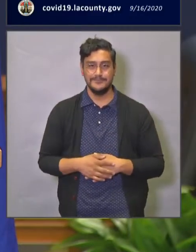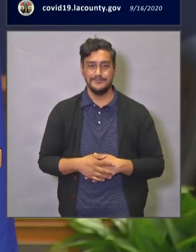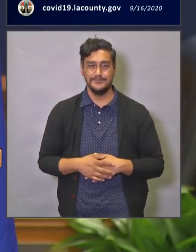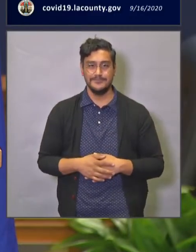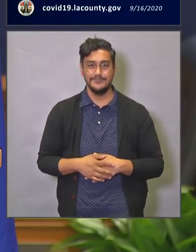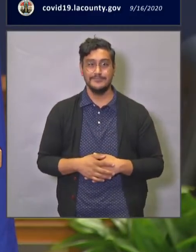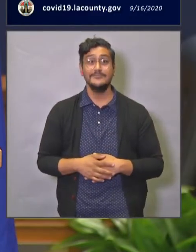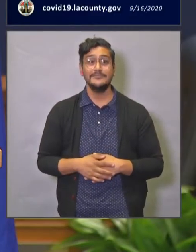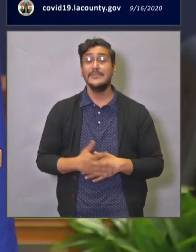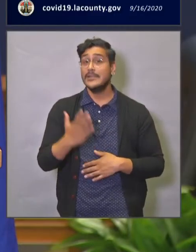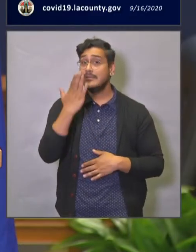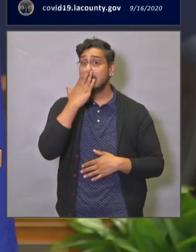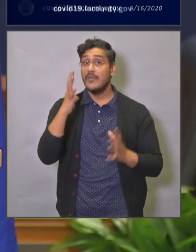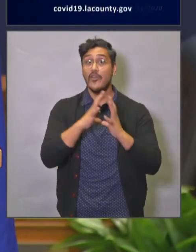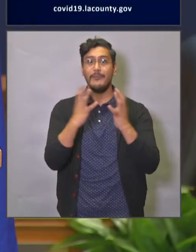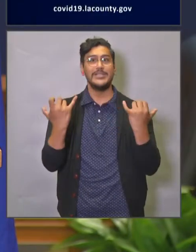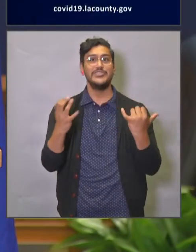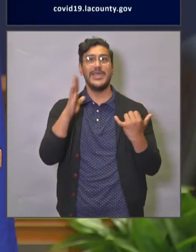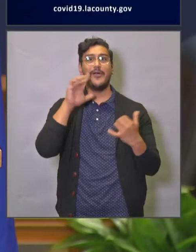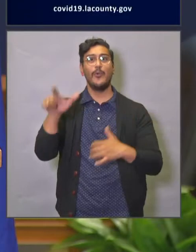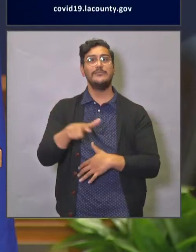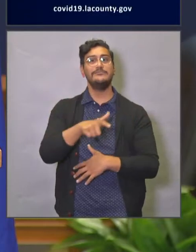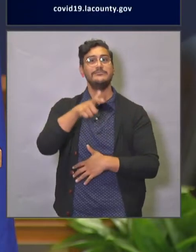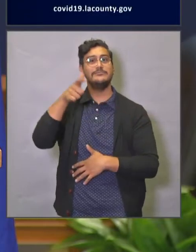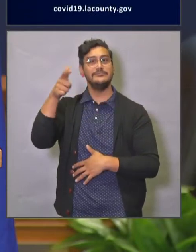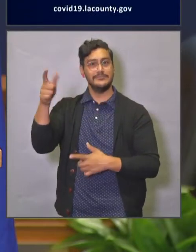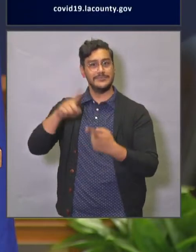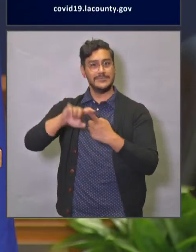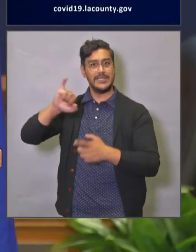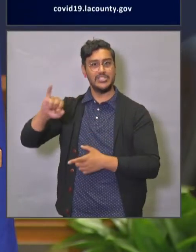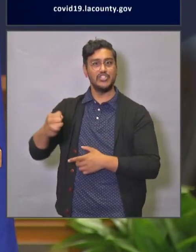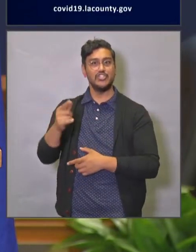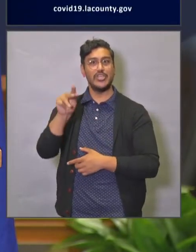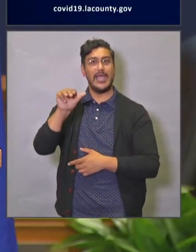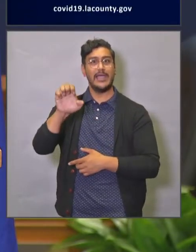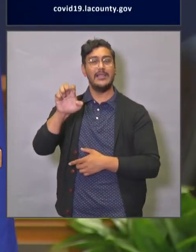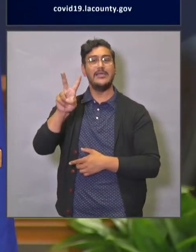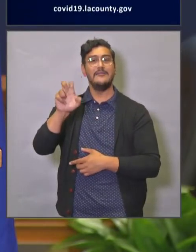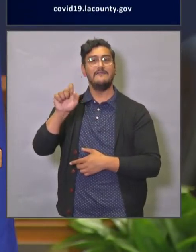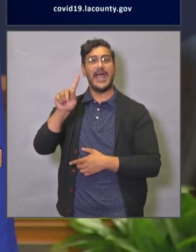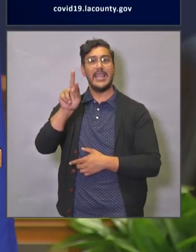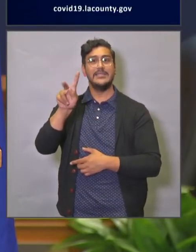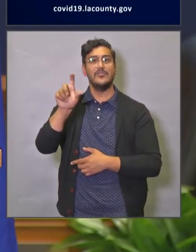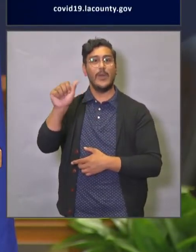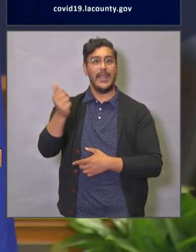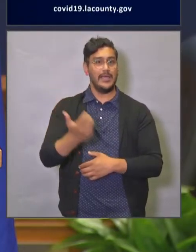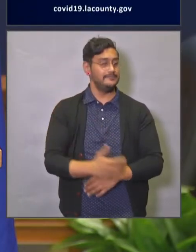comunidades. Muchas gracias y ahora quiero presentar a Jacqueline Valenzuela.